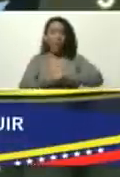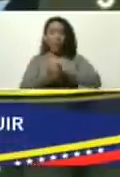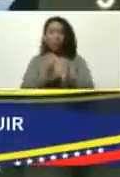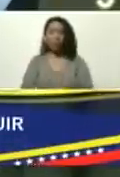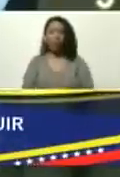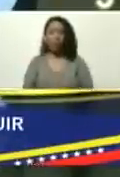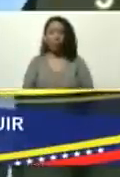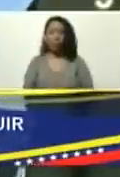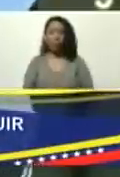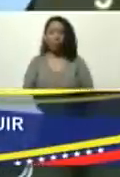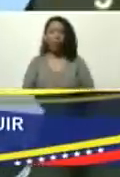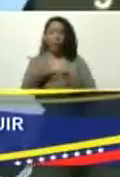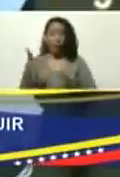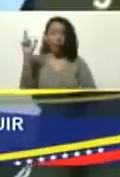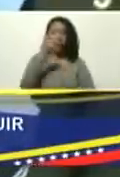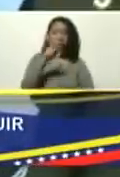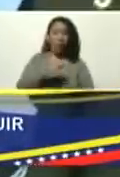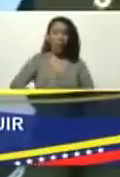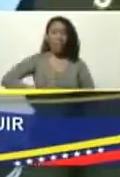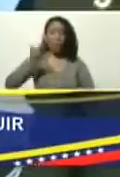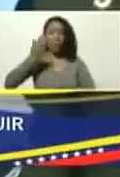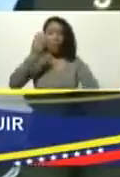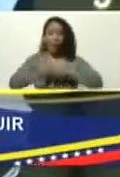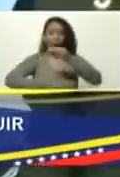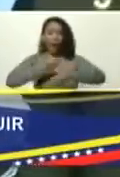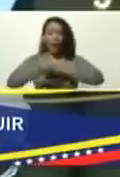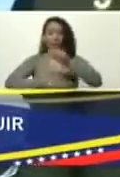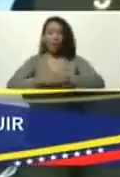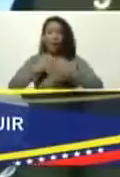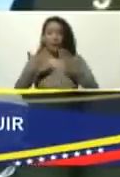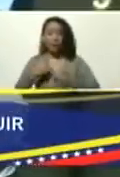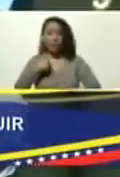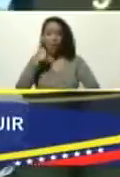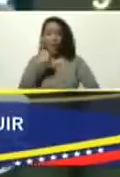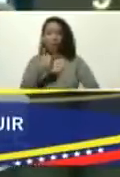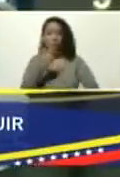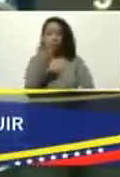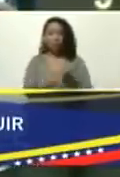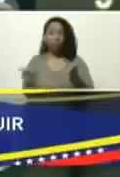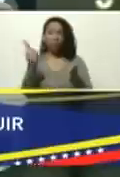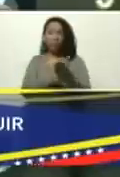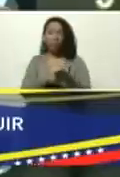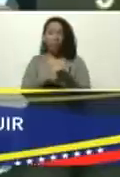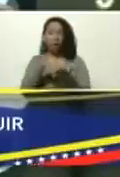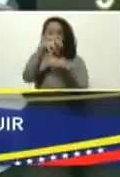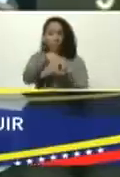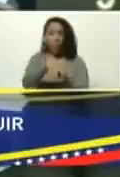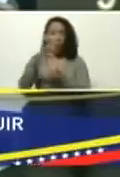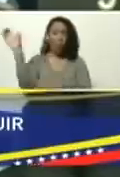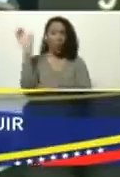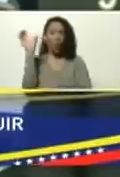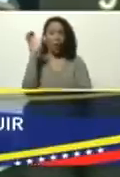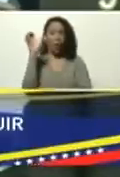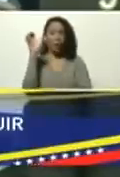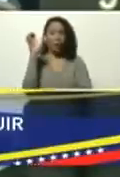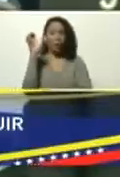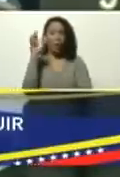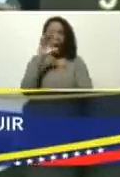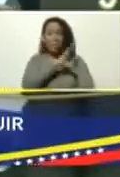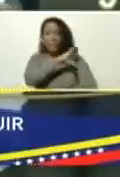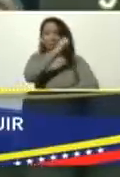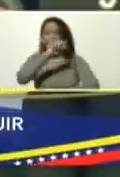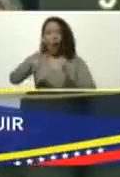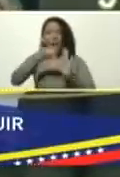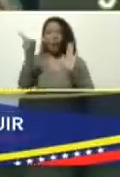que eran necesarios hacer. Así que anuncio la ratificación en la región capital del mayor